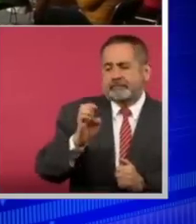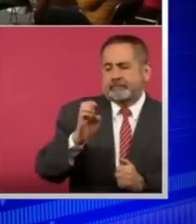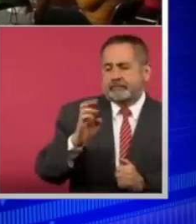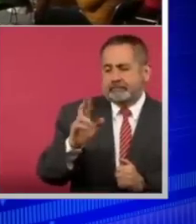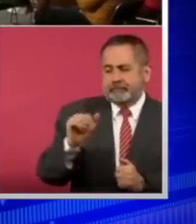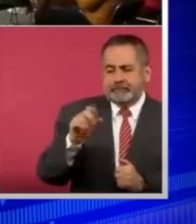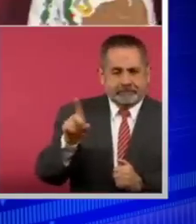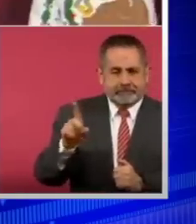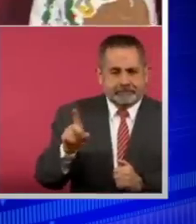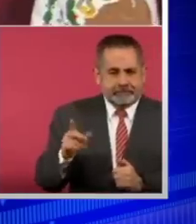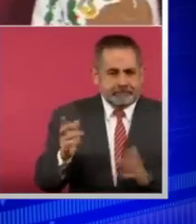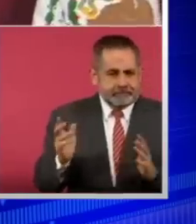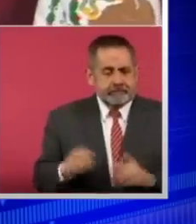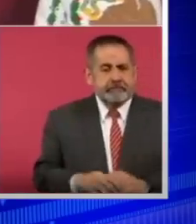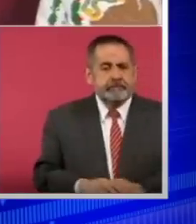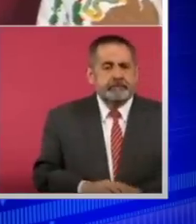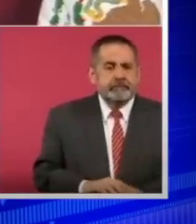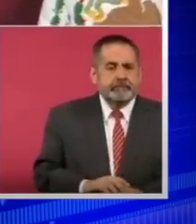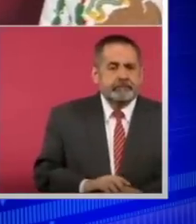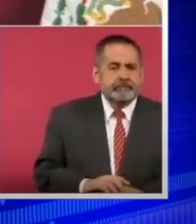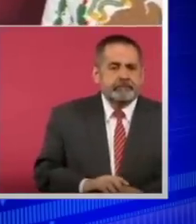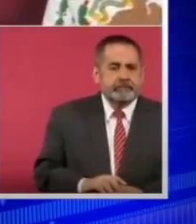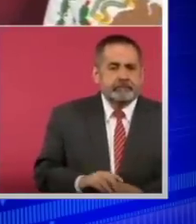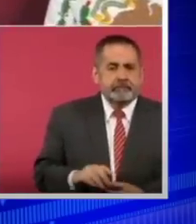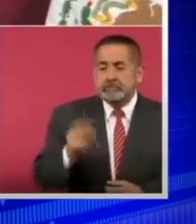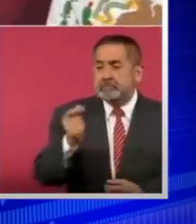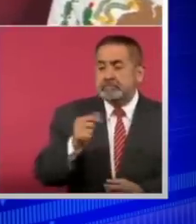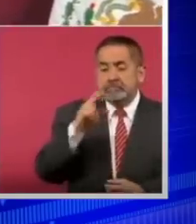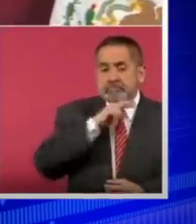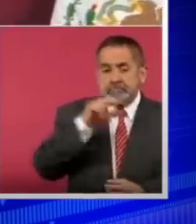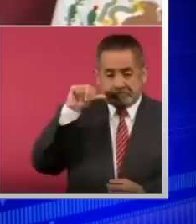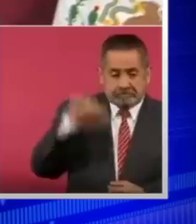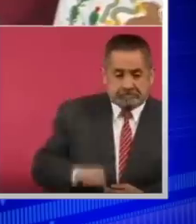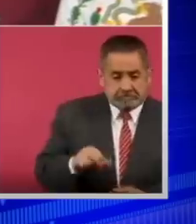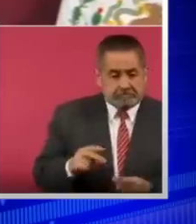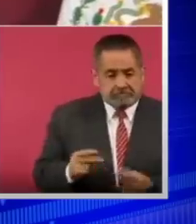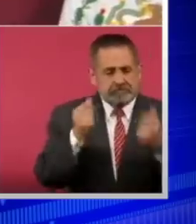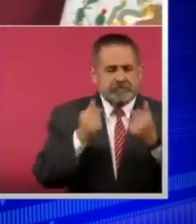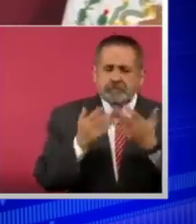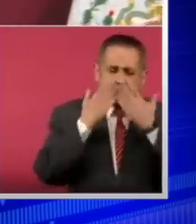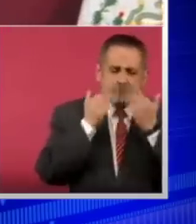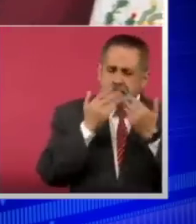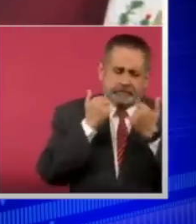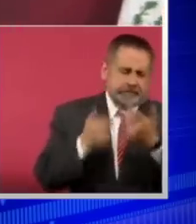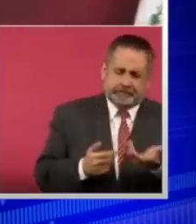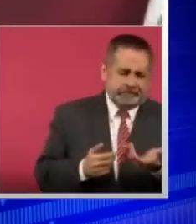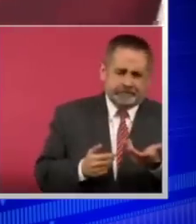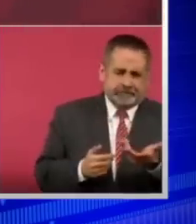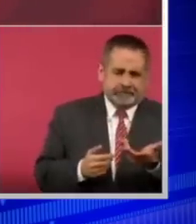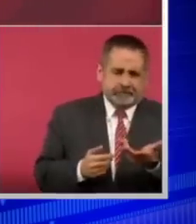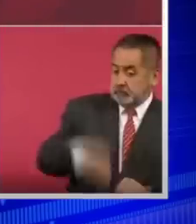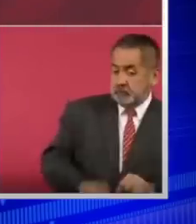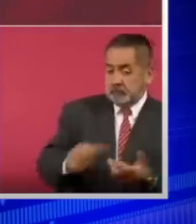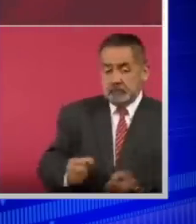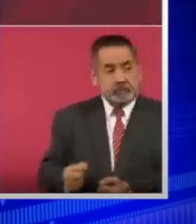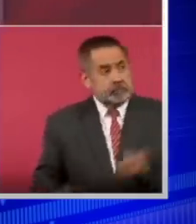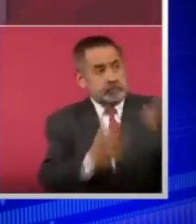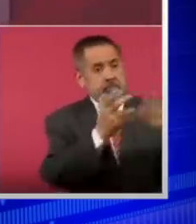fue así fast no es saber Este